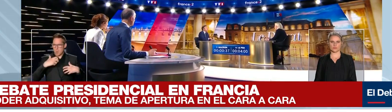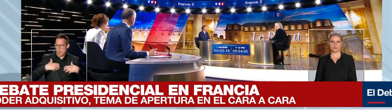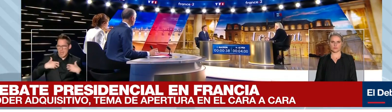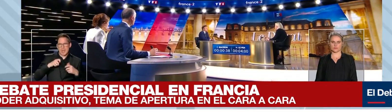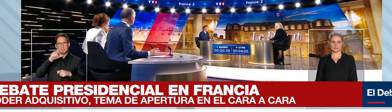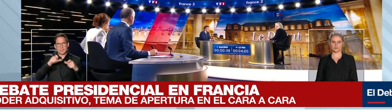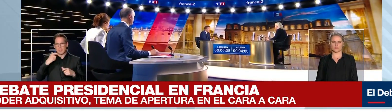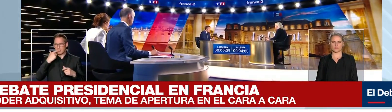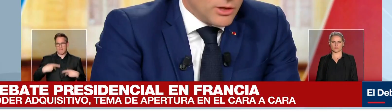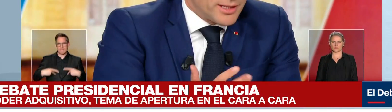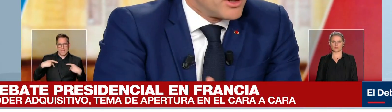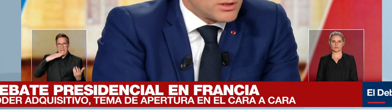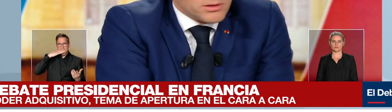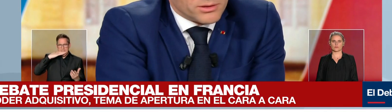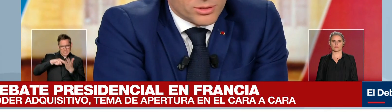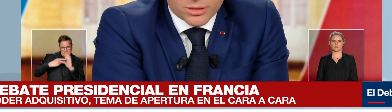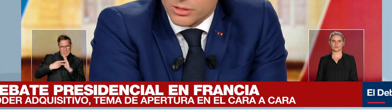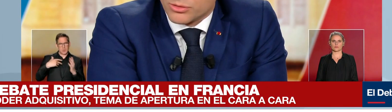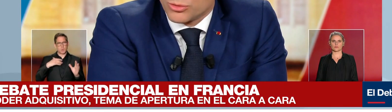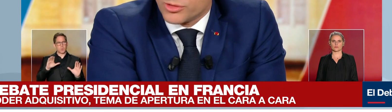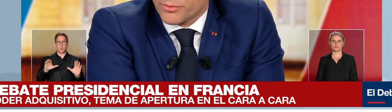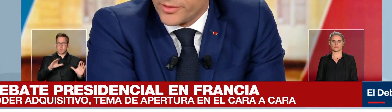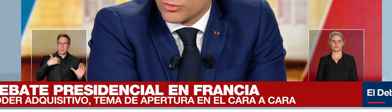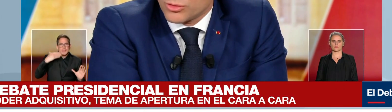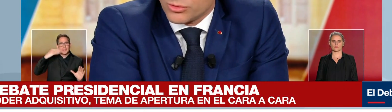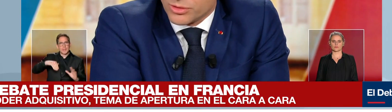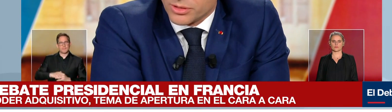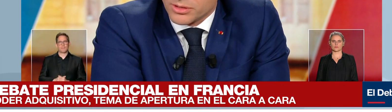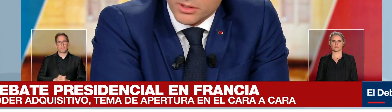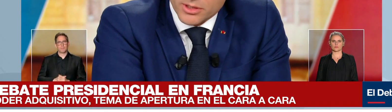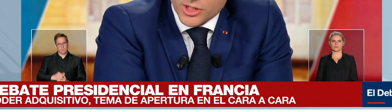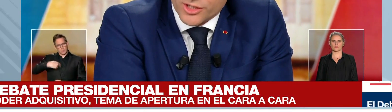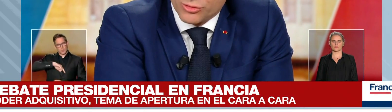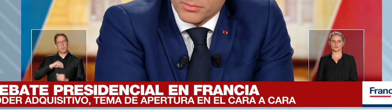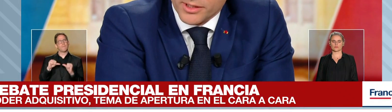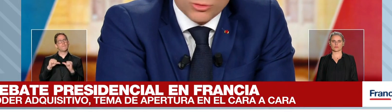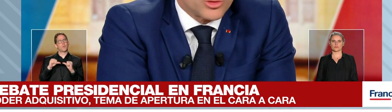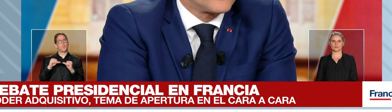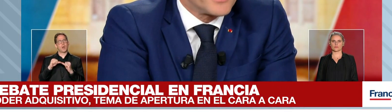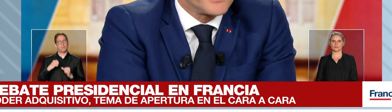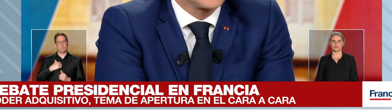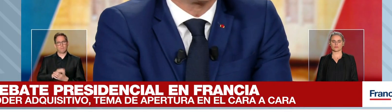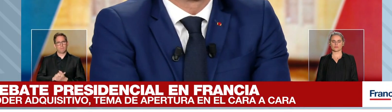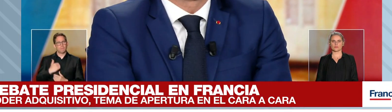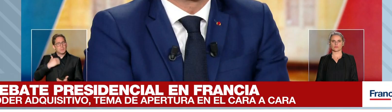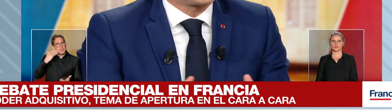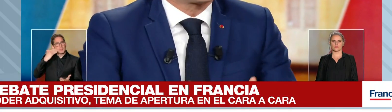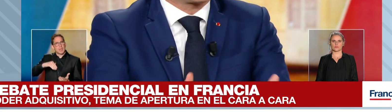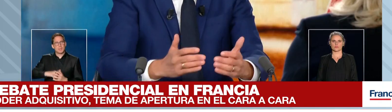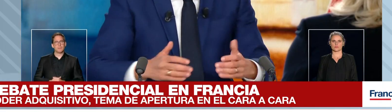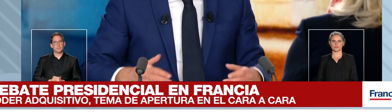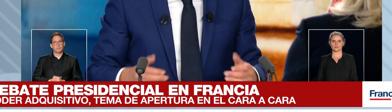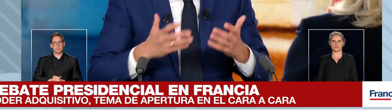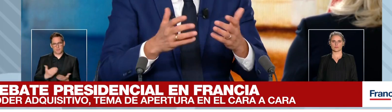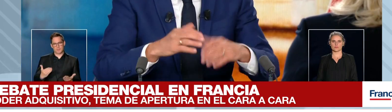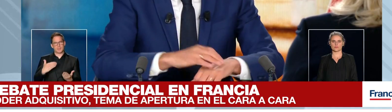hay fines de meses difíciles para las personas. Entonces, lo que nosotros hicimos y lo que yo asumo y lo que quiero mantener ahora